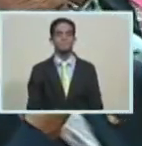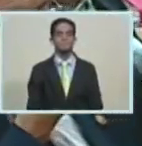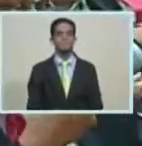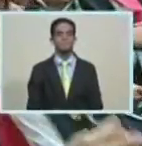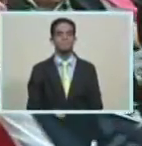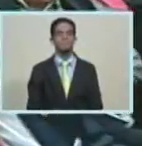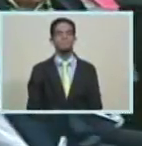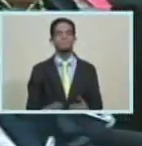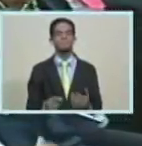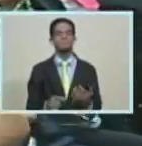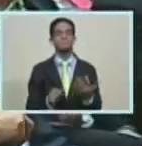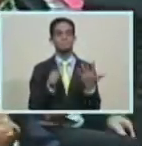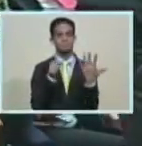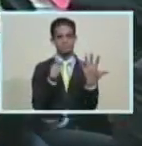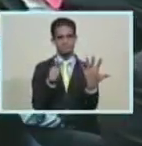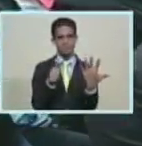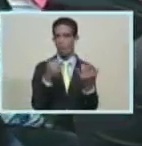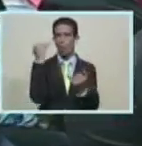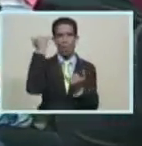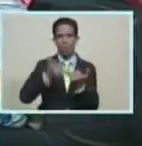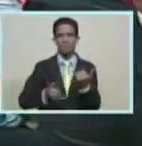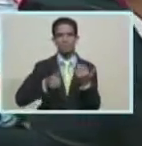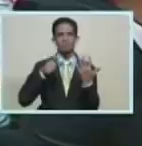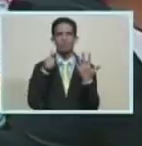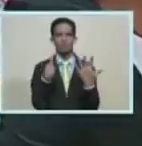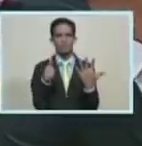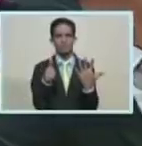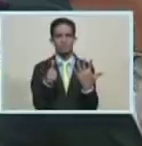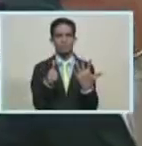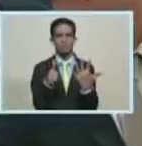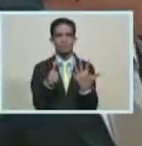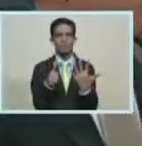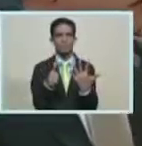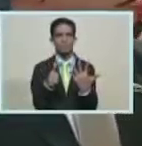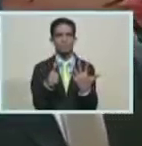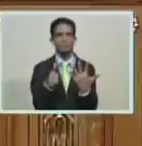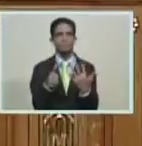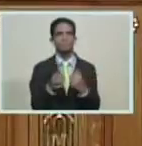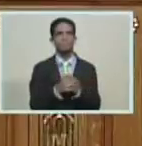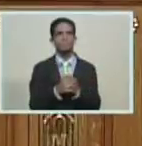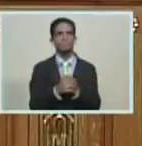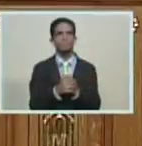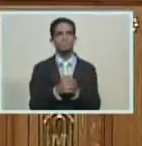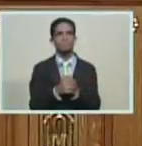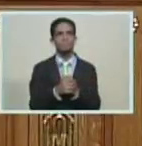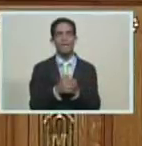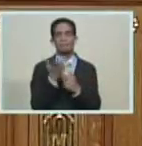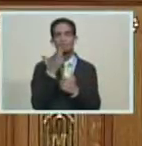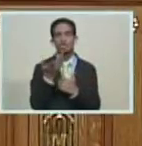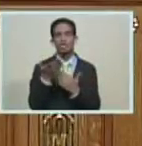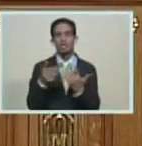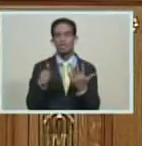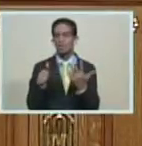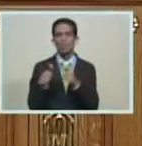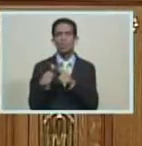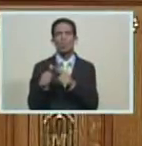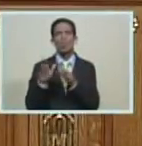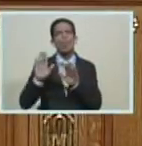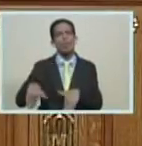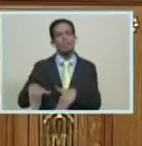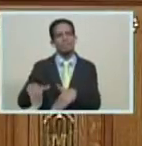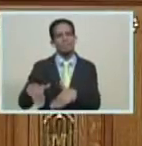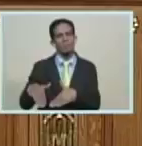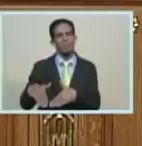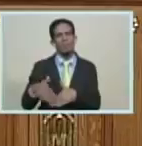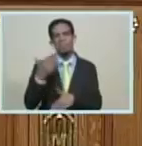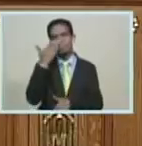Y por último, en sexto lugar, no por último, menos importante, ¿no? Es el rumbo